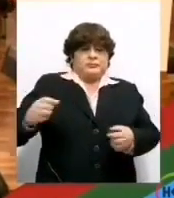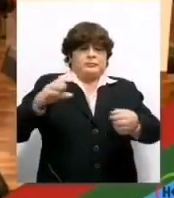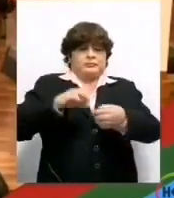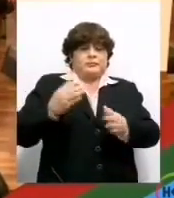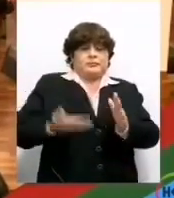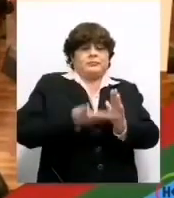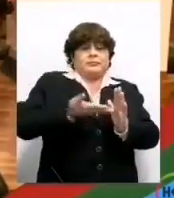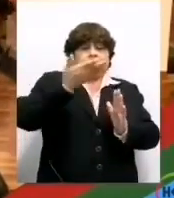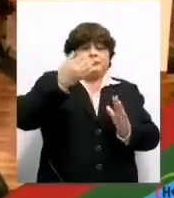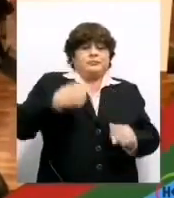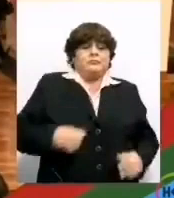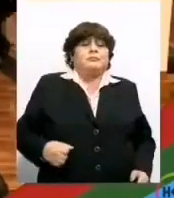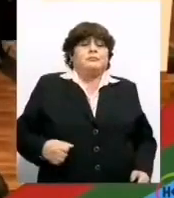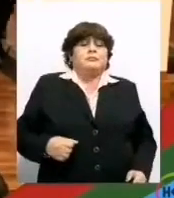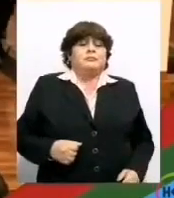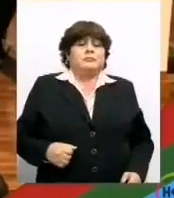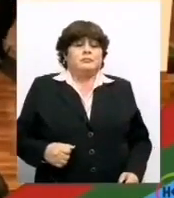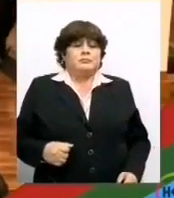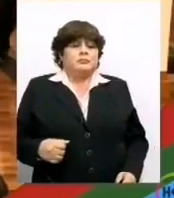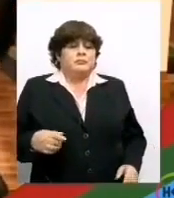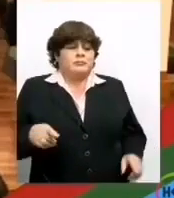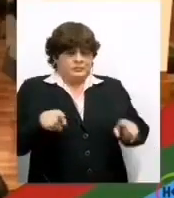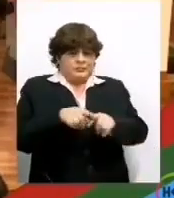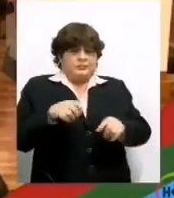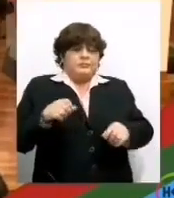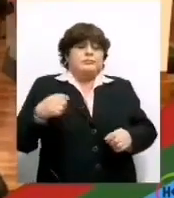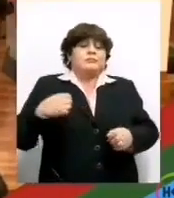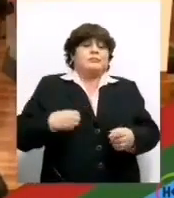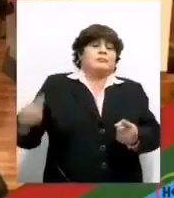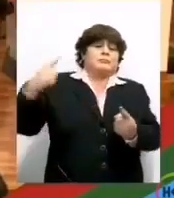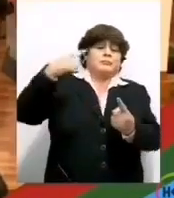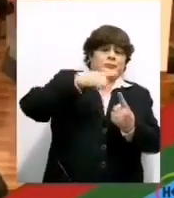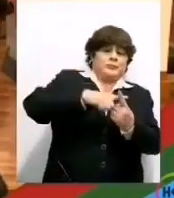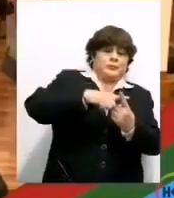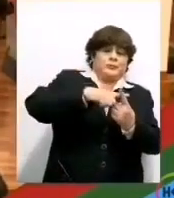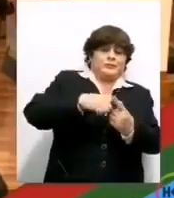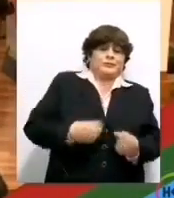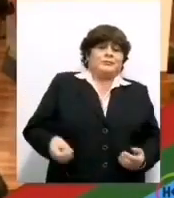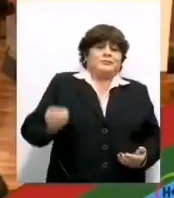por favor Y también del movimiento regional súmate